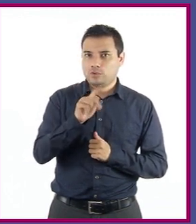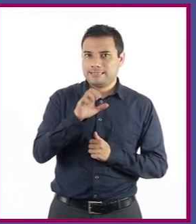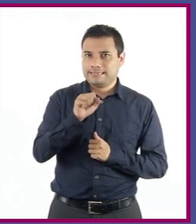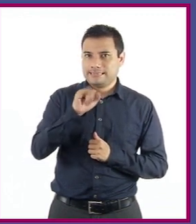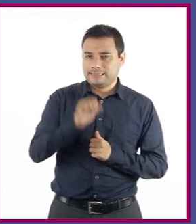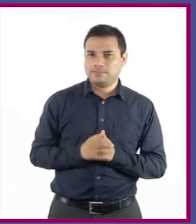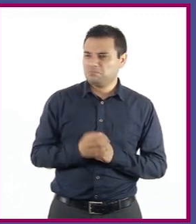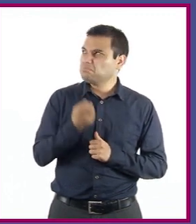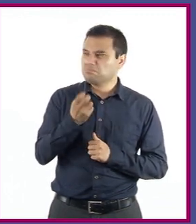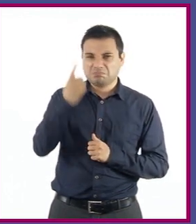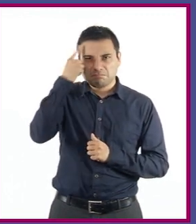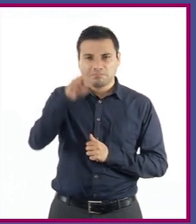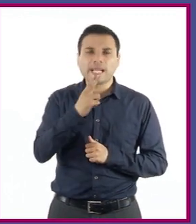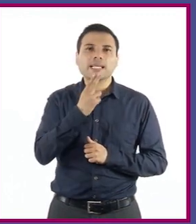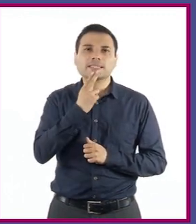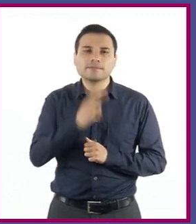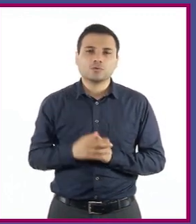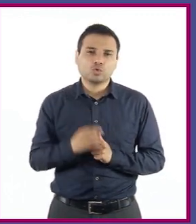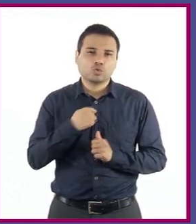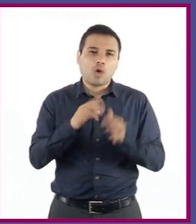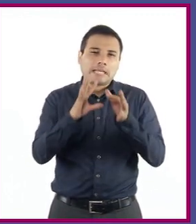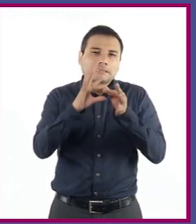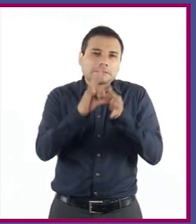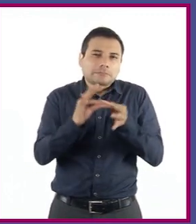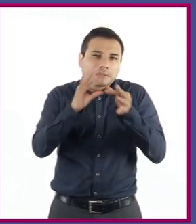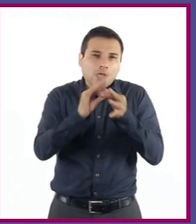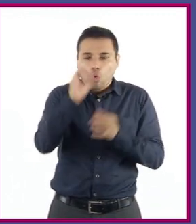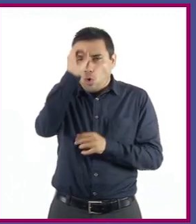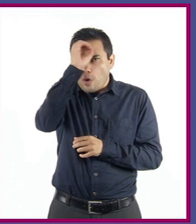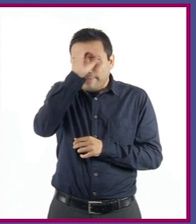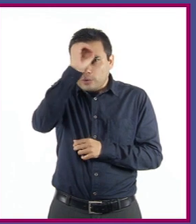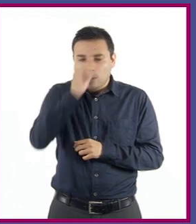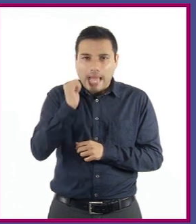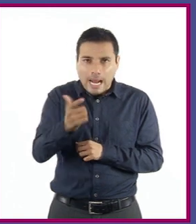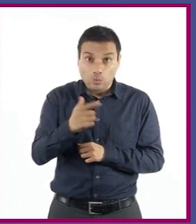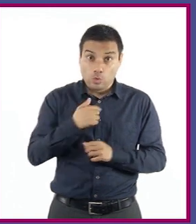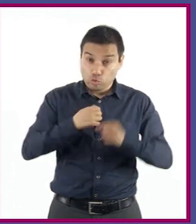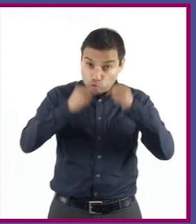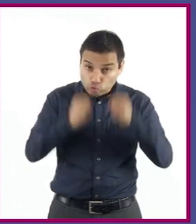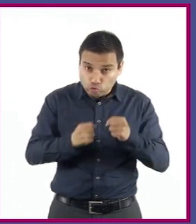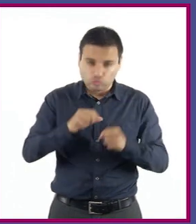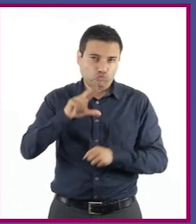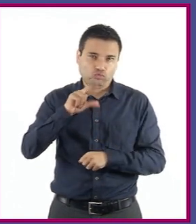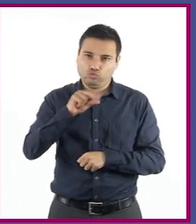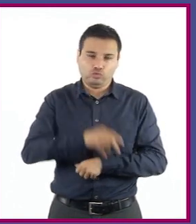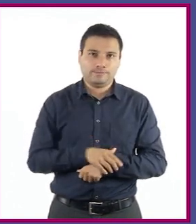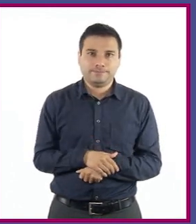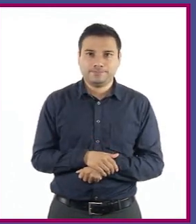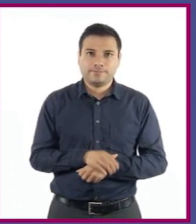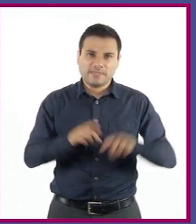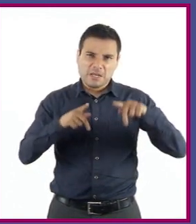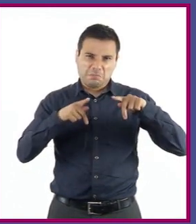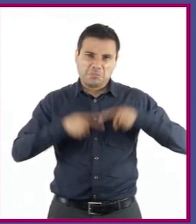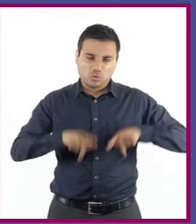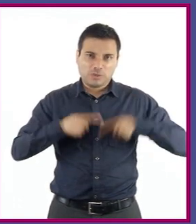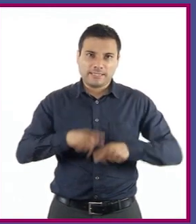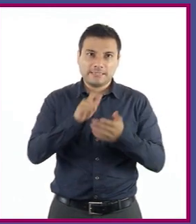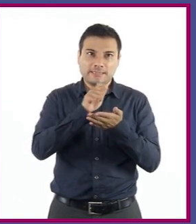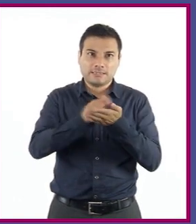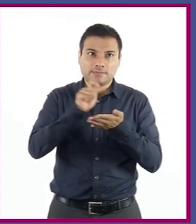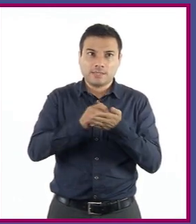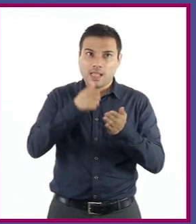Este conector se utiliza para expresar un juicio del que no se tiene certeza absoluta. Quien escribe la carta del